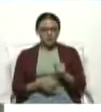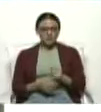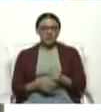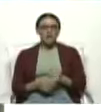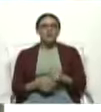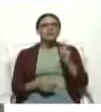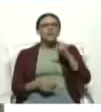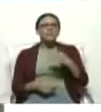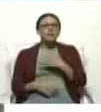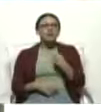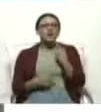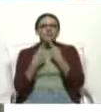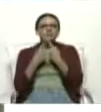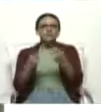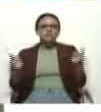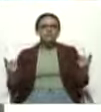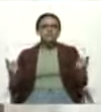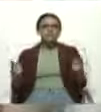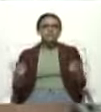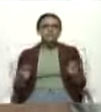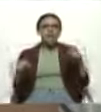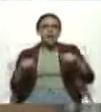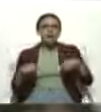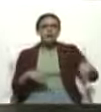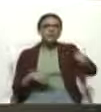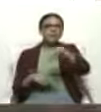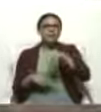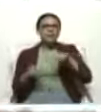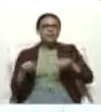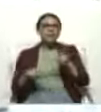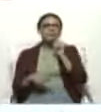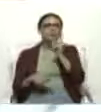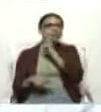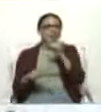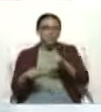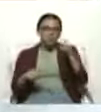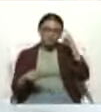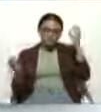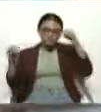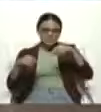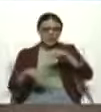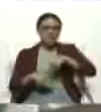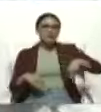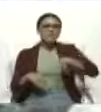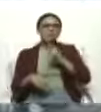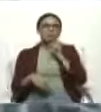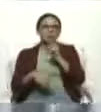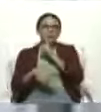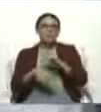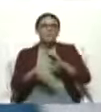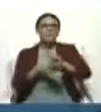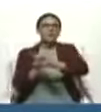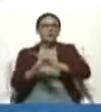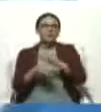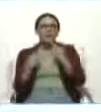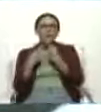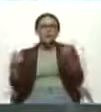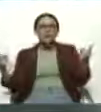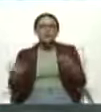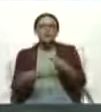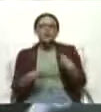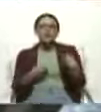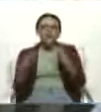sobre la jornada del día de hoy, nosotros la hemos llamado El Ministerio Público Atiende Tu